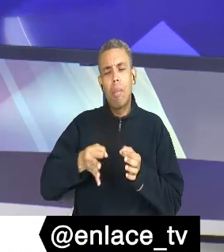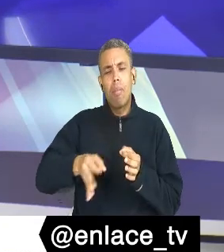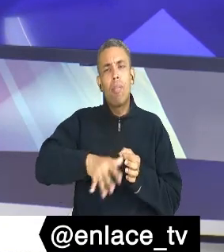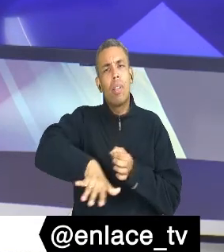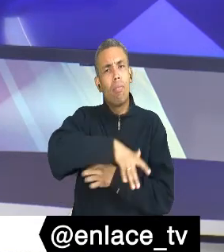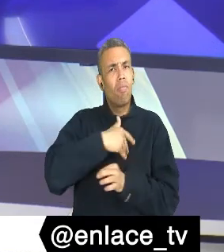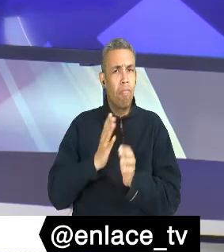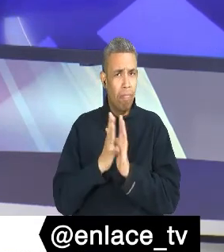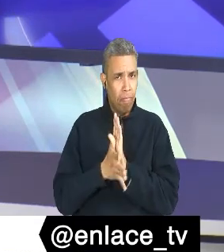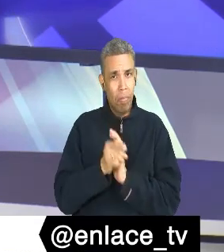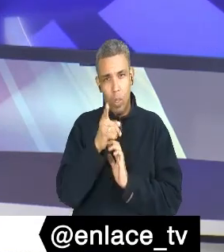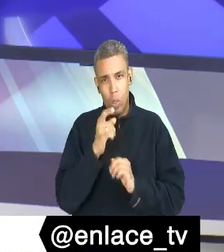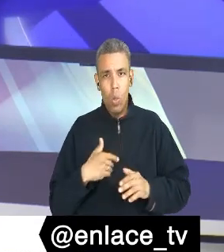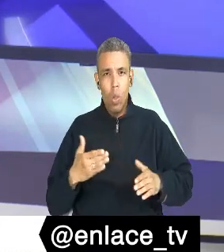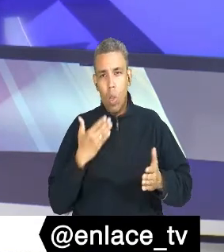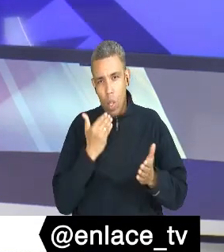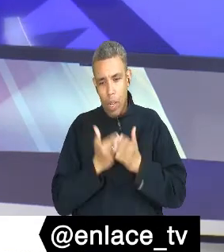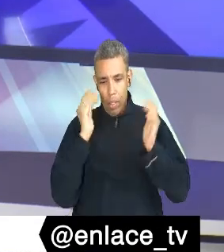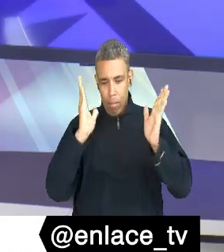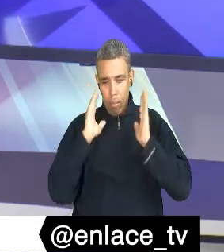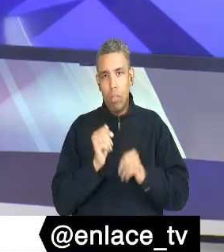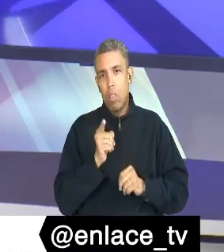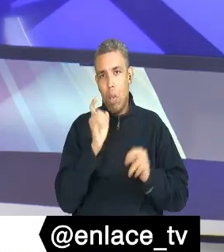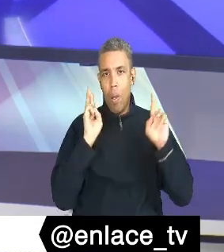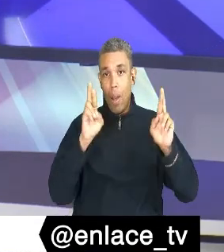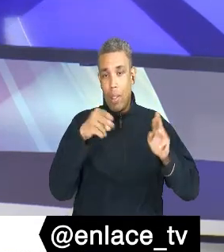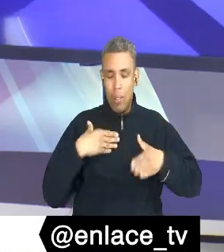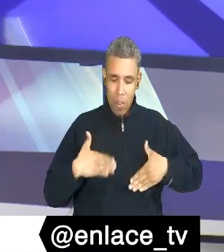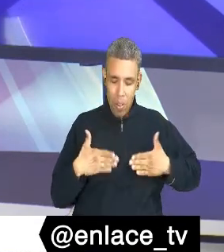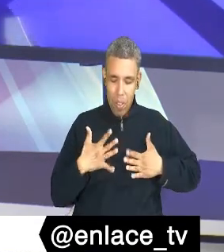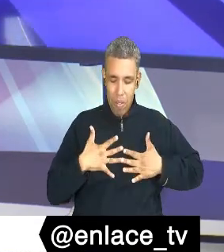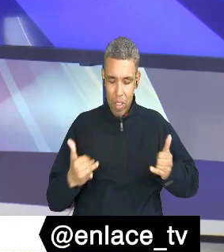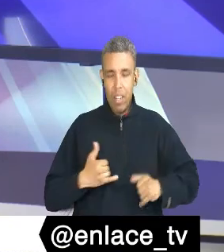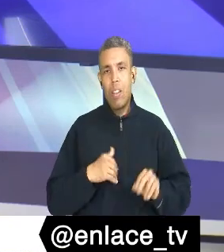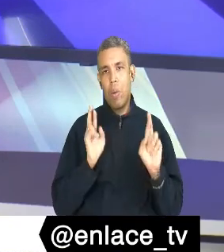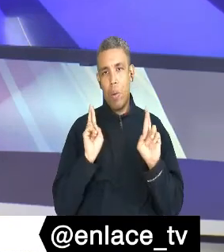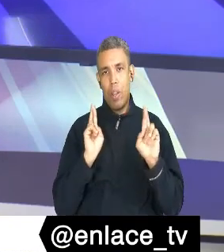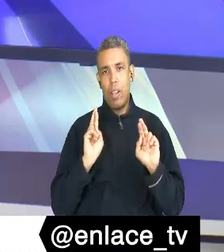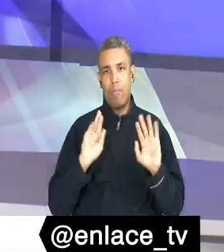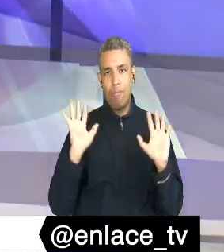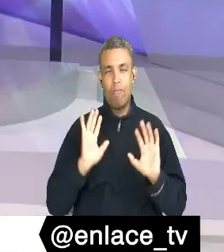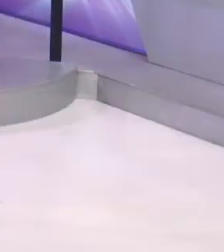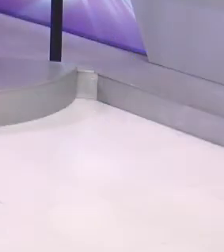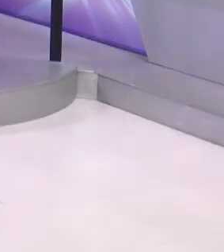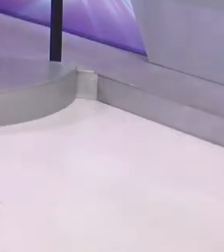Noticias. Gracias a ustedes, como siempre, por la compañía y que tengan todos una feliz noche.